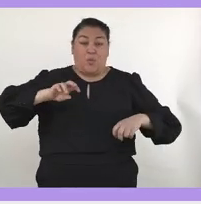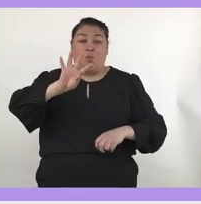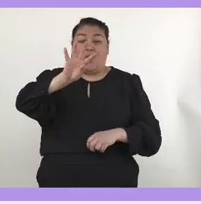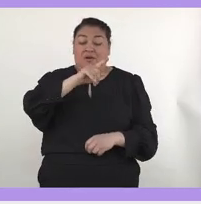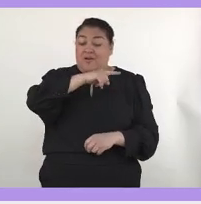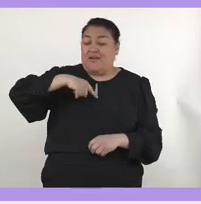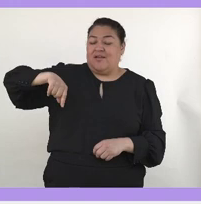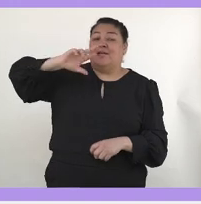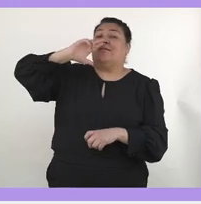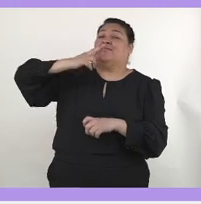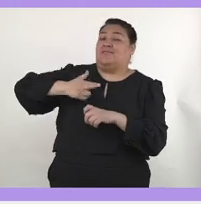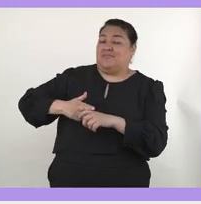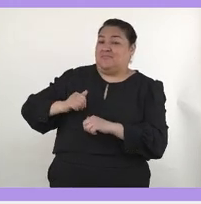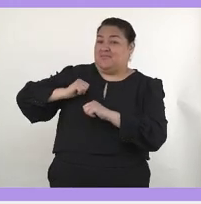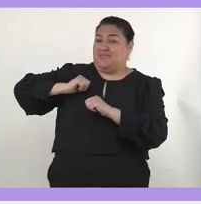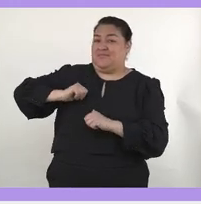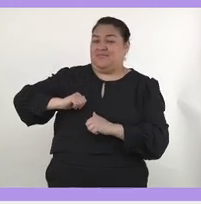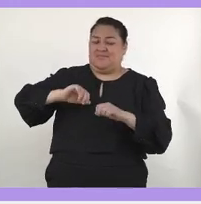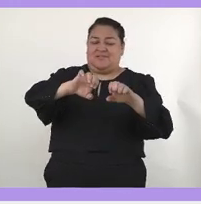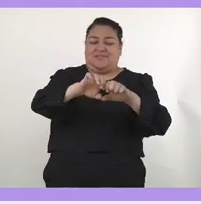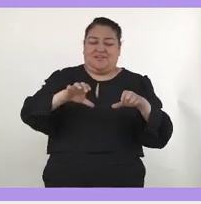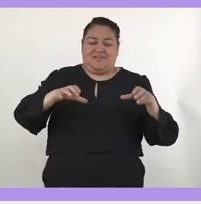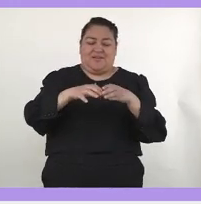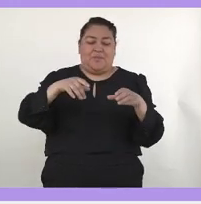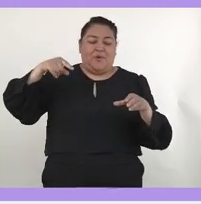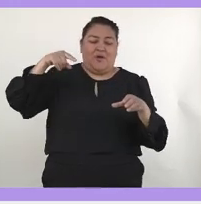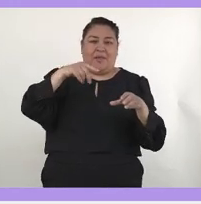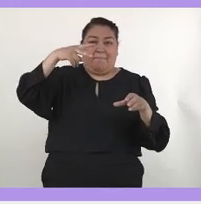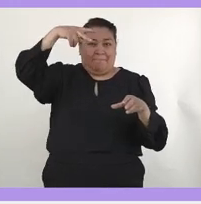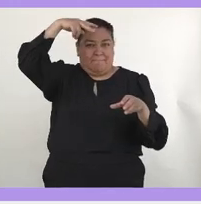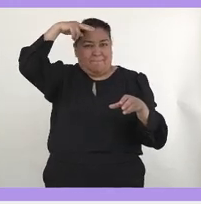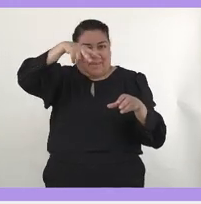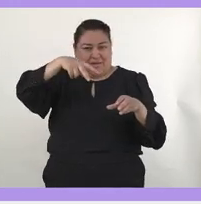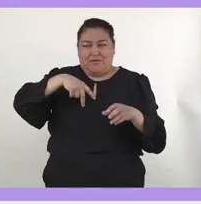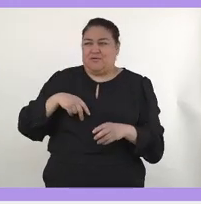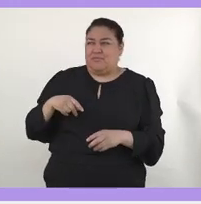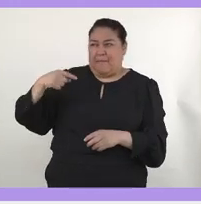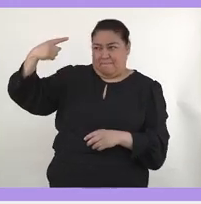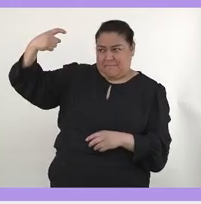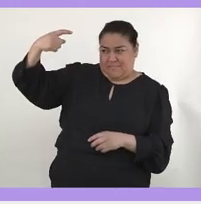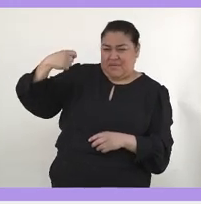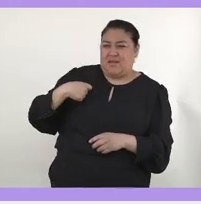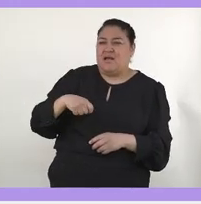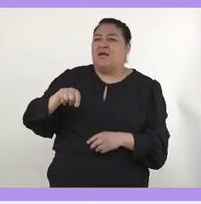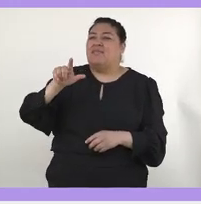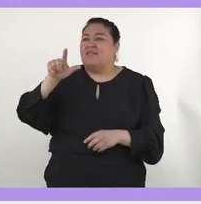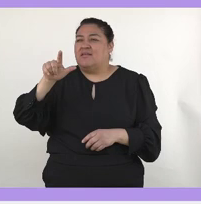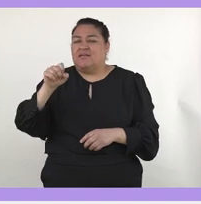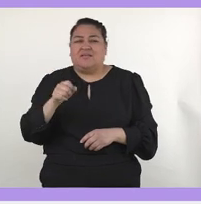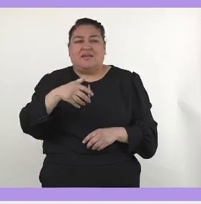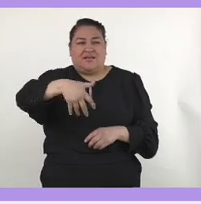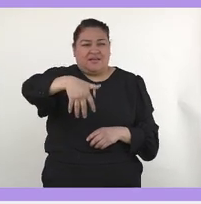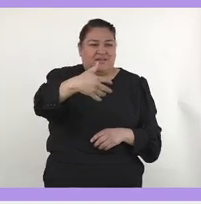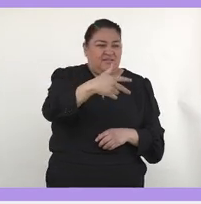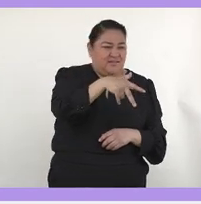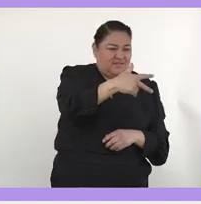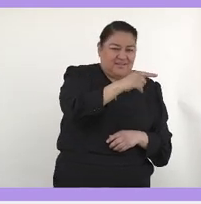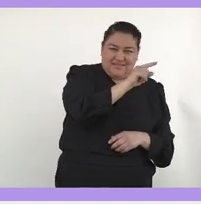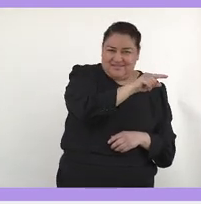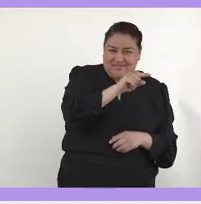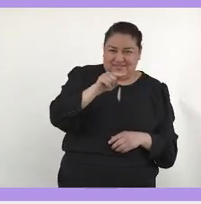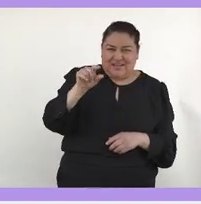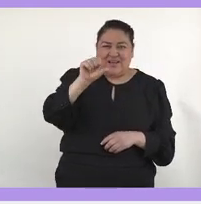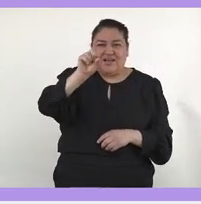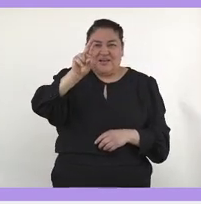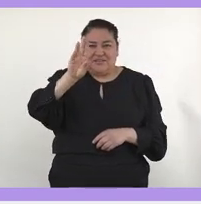encargadas en gran medida del desarrollo del futuro del fútbol femenil en nuestro país ya hemos visto las historias de las de las personas